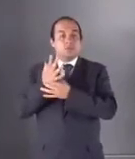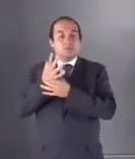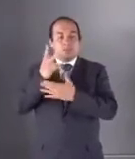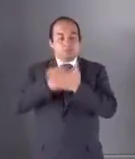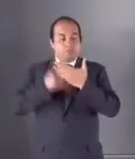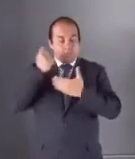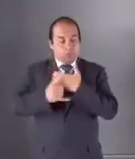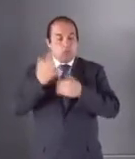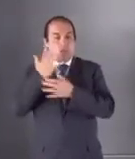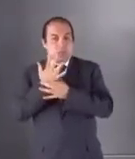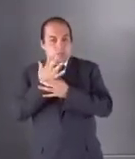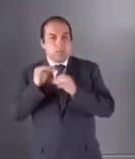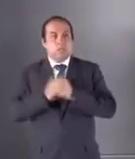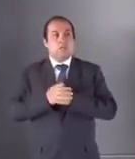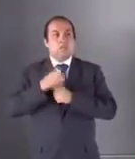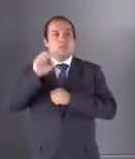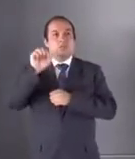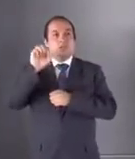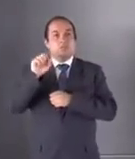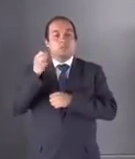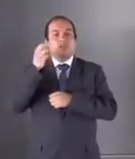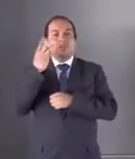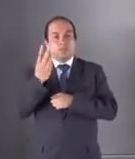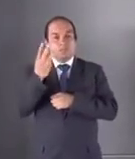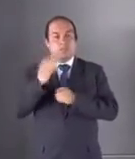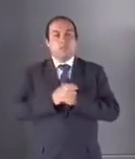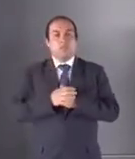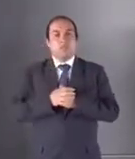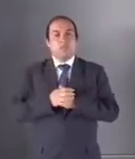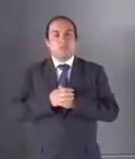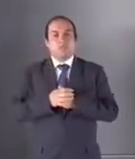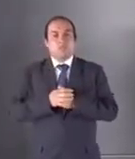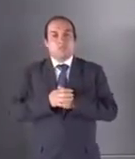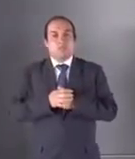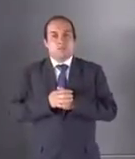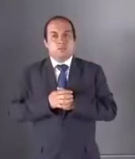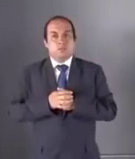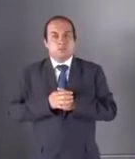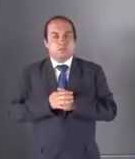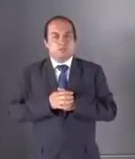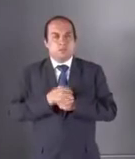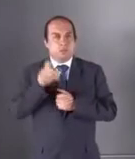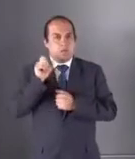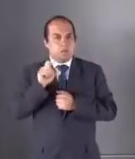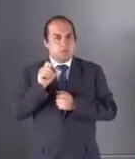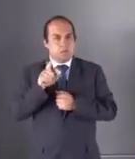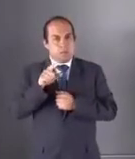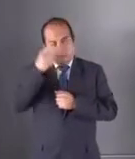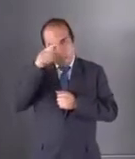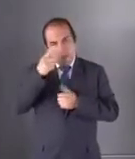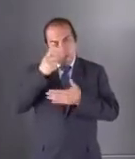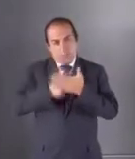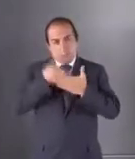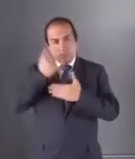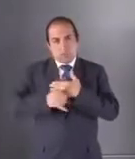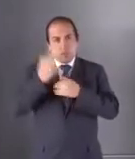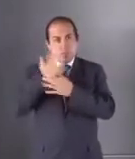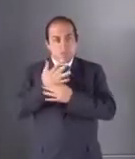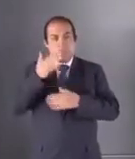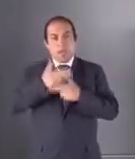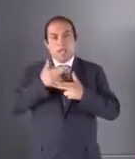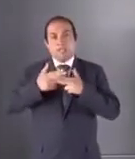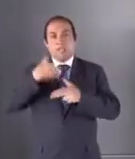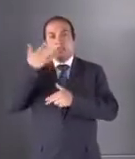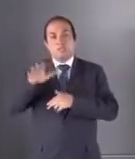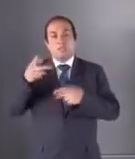proyecto dice que son 63, y me gustaría que me aclarara eso. Y también el proyecto dice que hasta 10